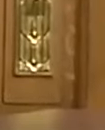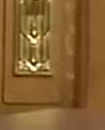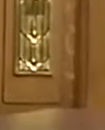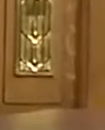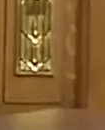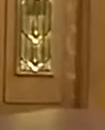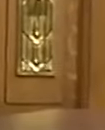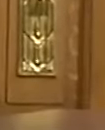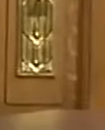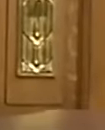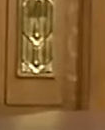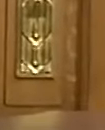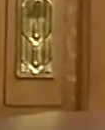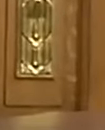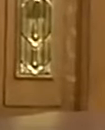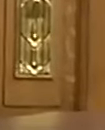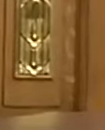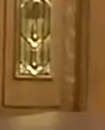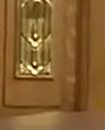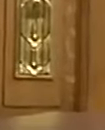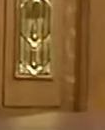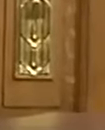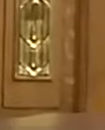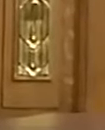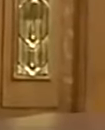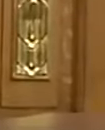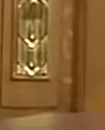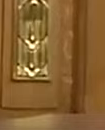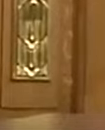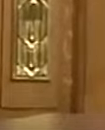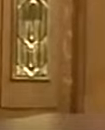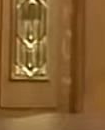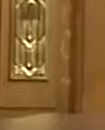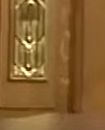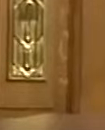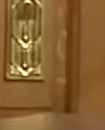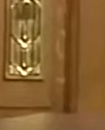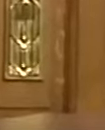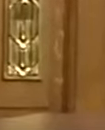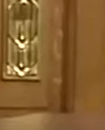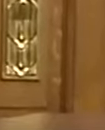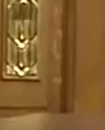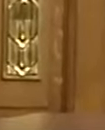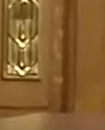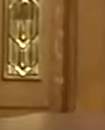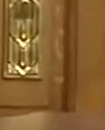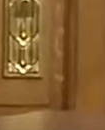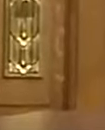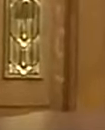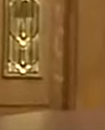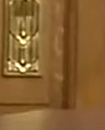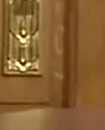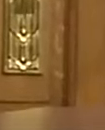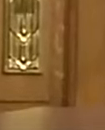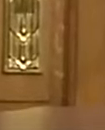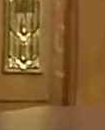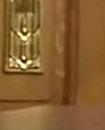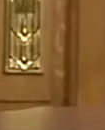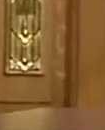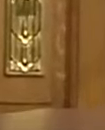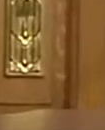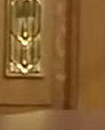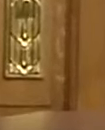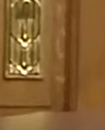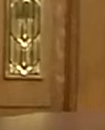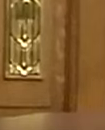Muy buenas tardes para todos los presentes. Ciudadano Jorge Rodríguez,